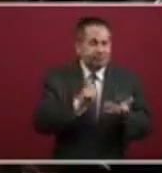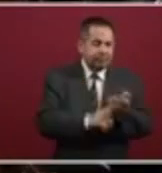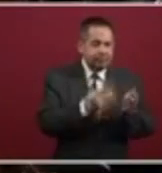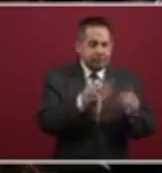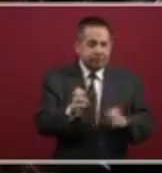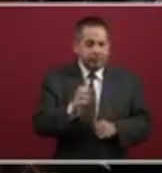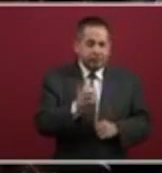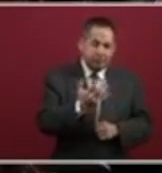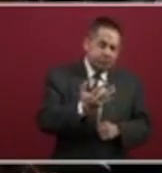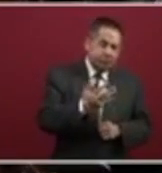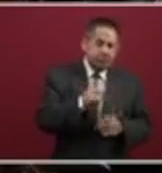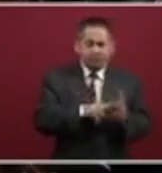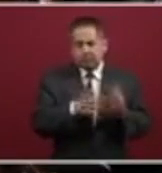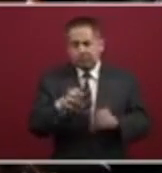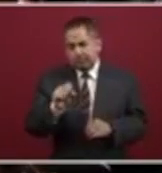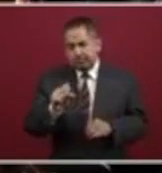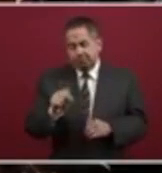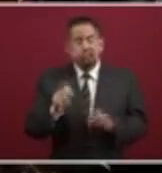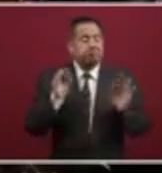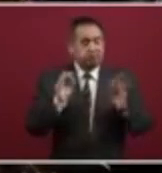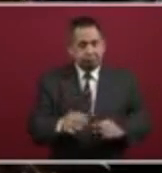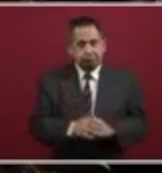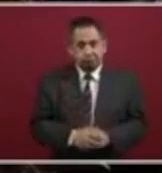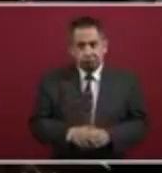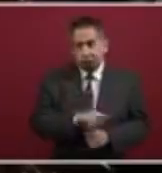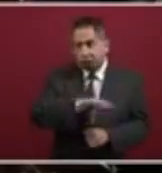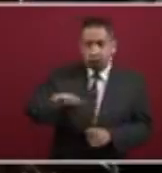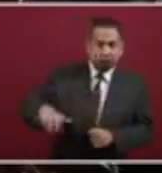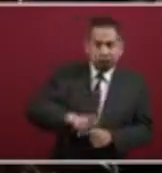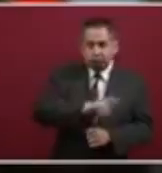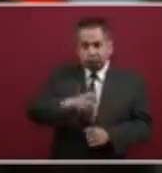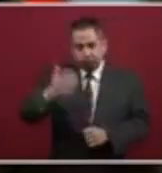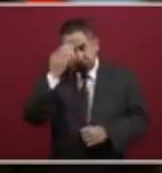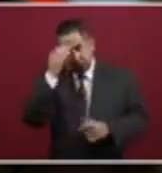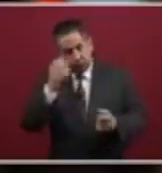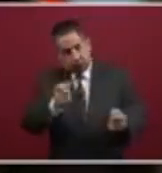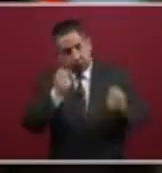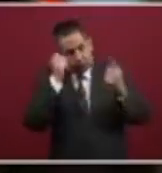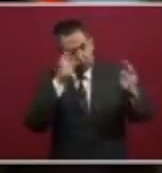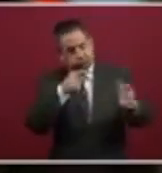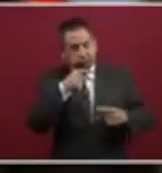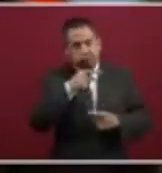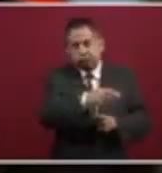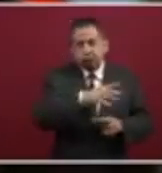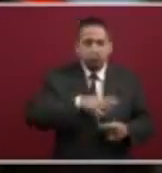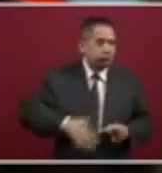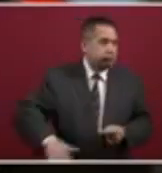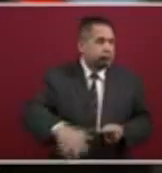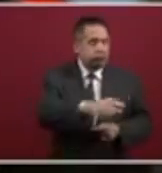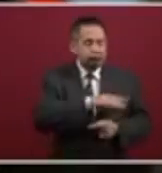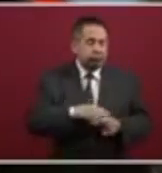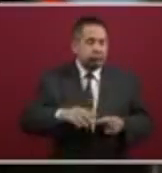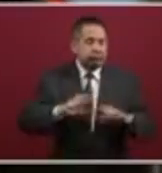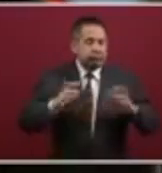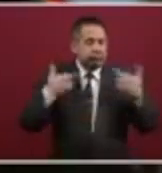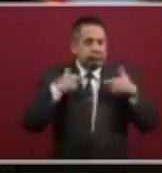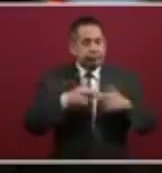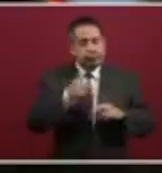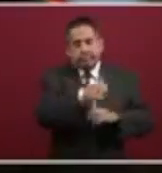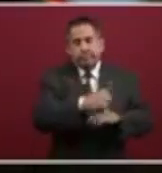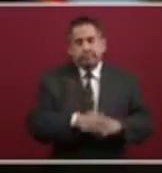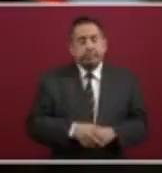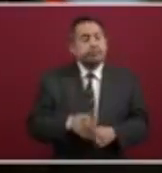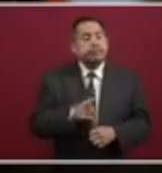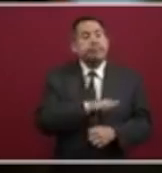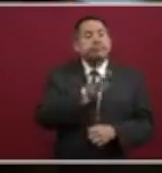siglo pasado, convirtiéndose en la gran figura del magisterio, del movimiento magisterial. Falleció en